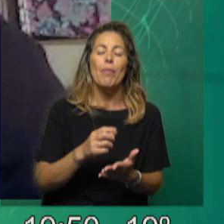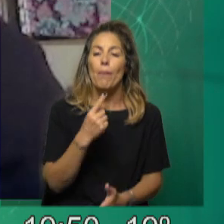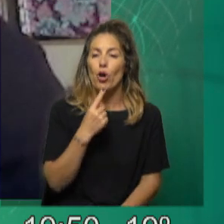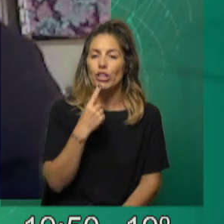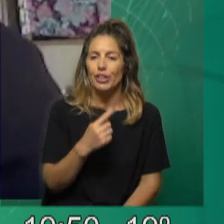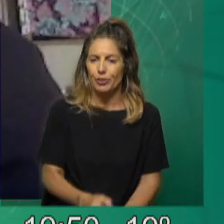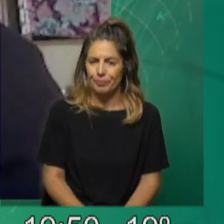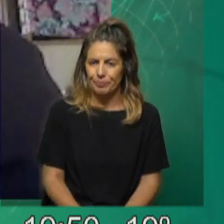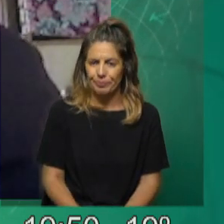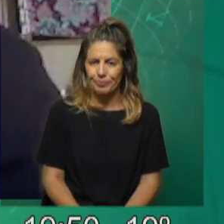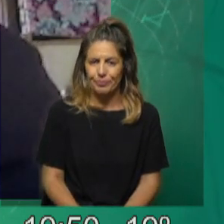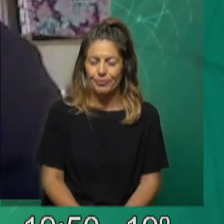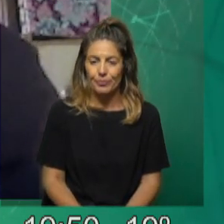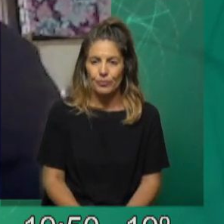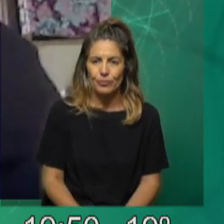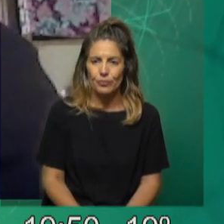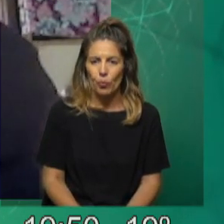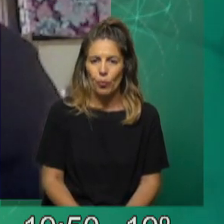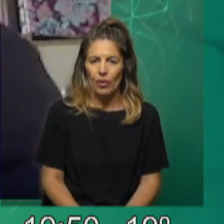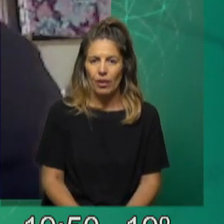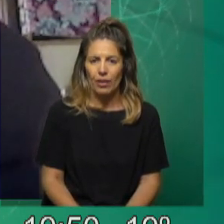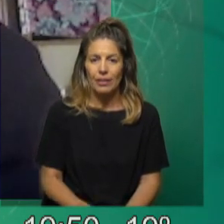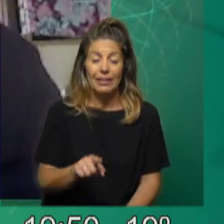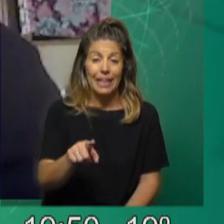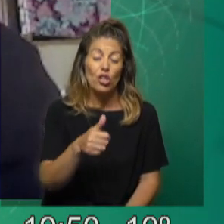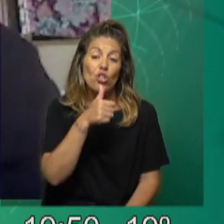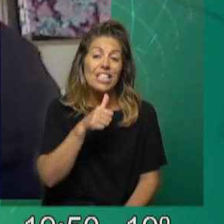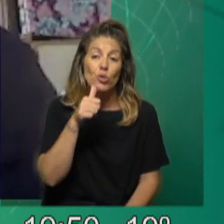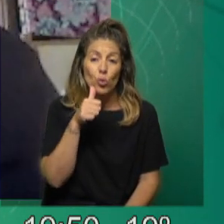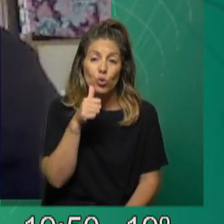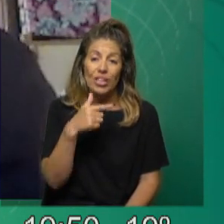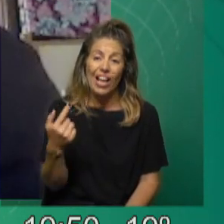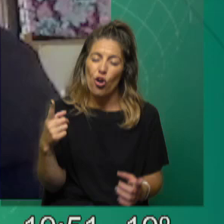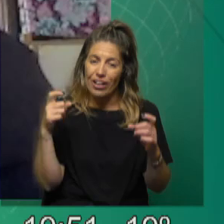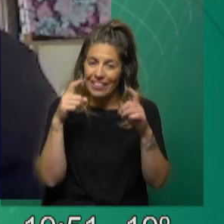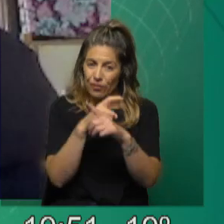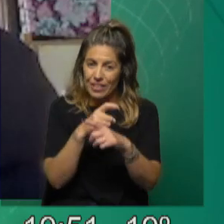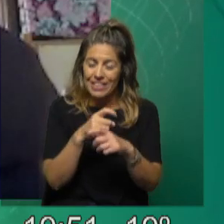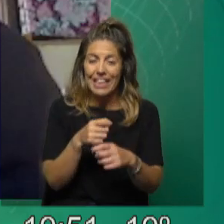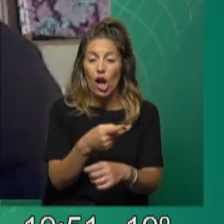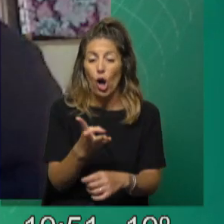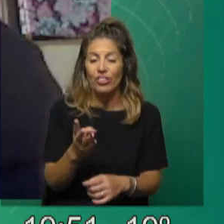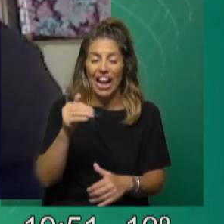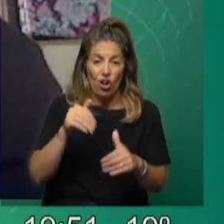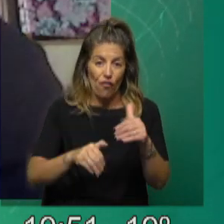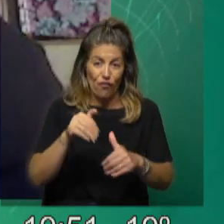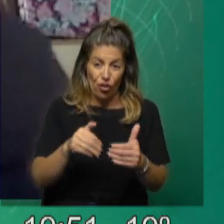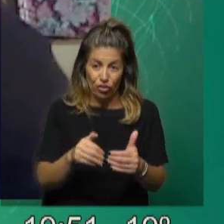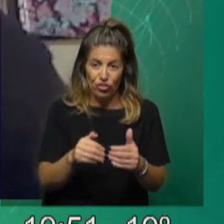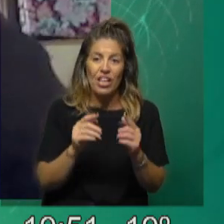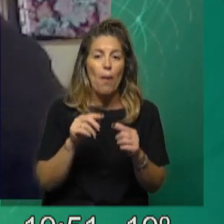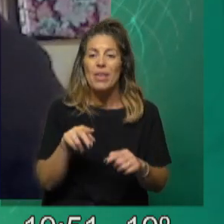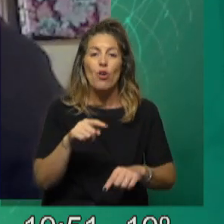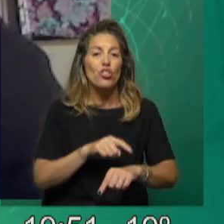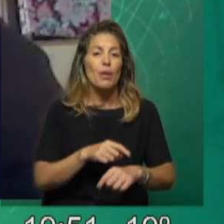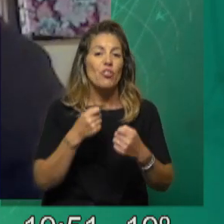De este modo se resuelve algo que es muy complicado, que es contar los votos, y al mismo tiempo se le